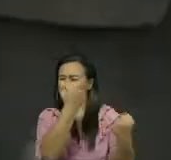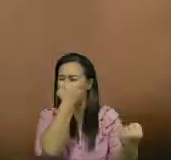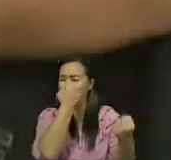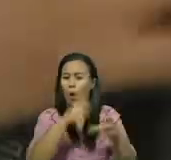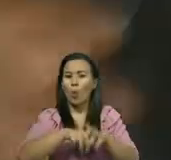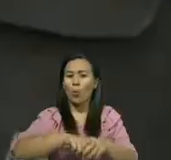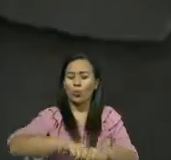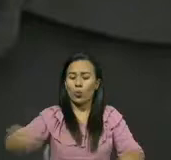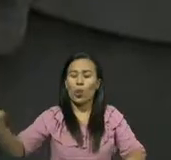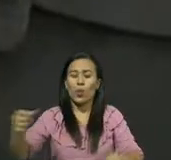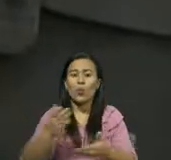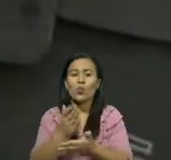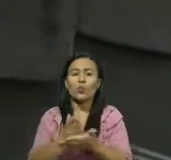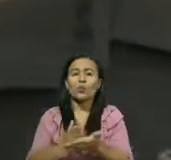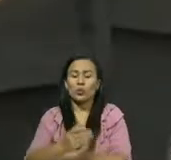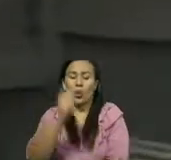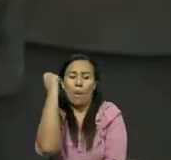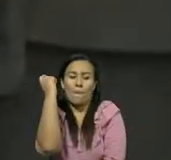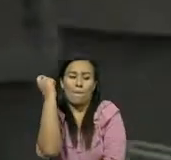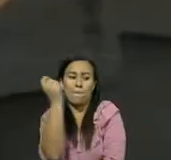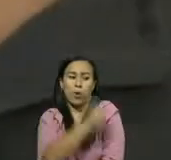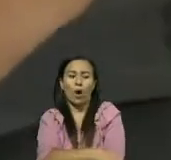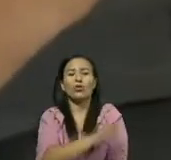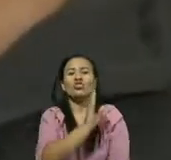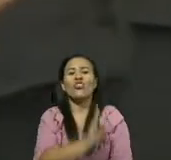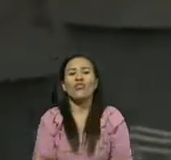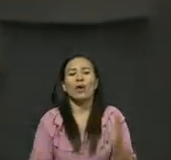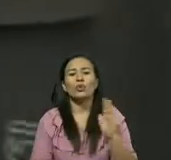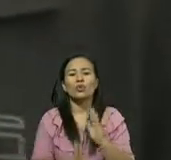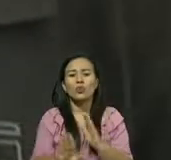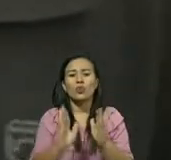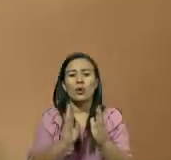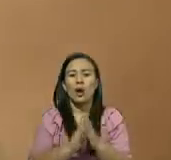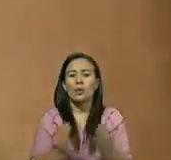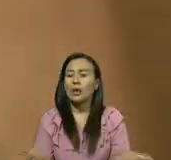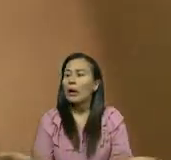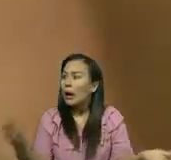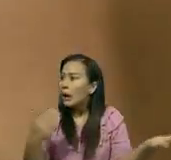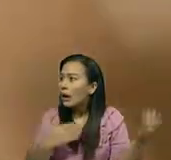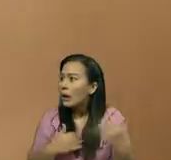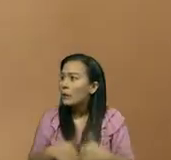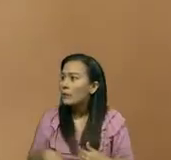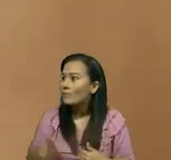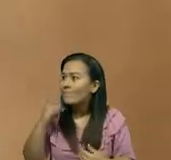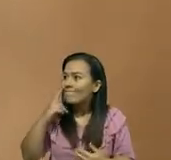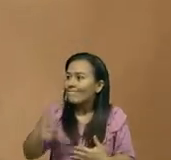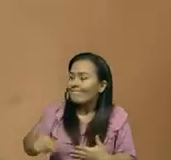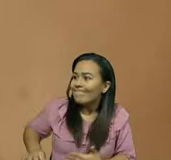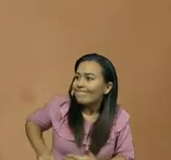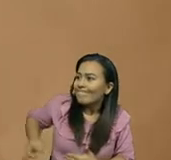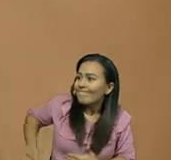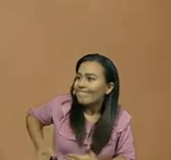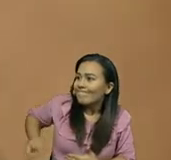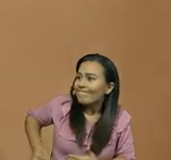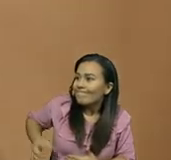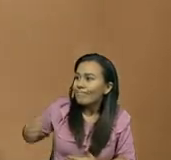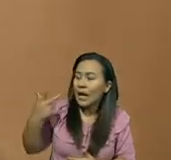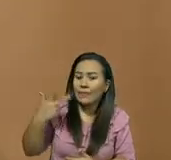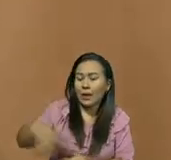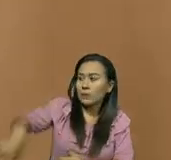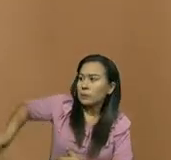cuchillo me hincó y salió soplado para adentro, para su casa. Ella no salió más. 3 puntos tengo cogido. ¿Cuchillo,